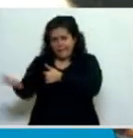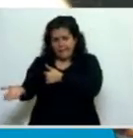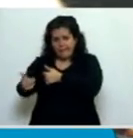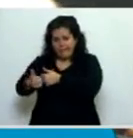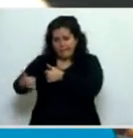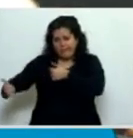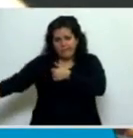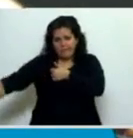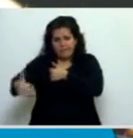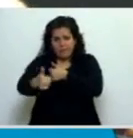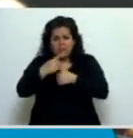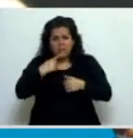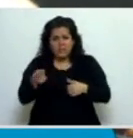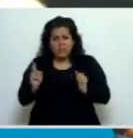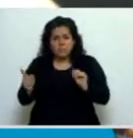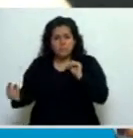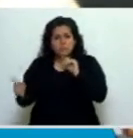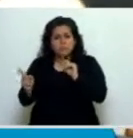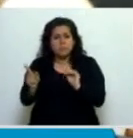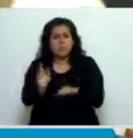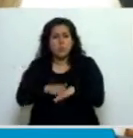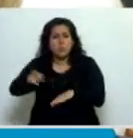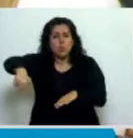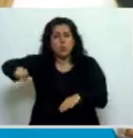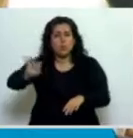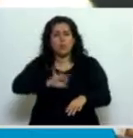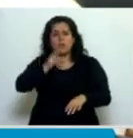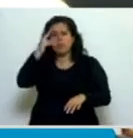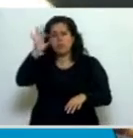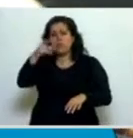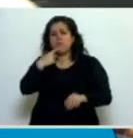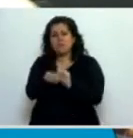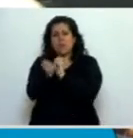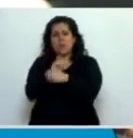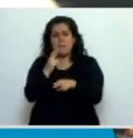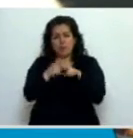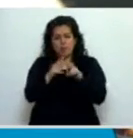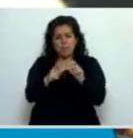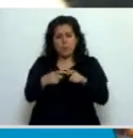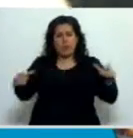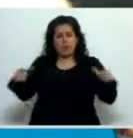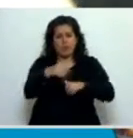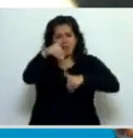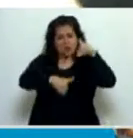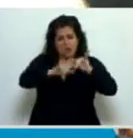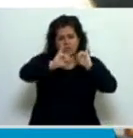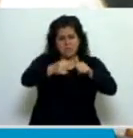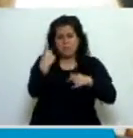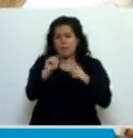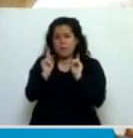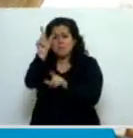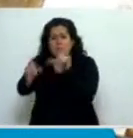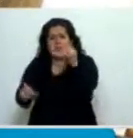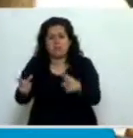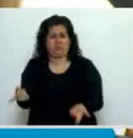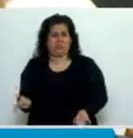Por favor, alguna vez háganse cargo. Se podrán cambiar el nombre en las boletas electorales, pero siguen siendo exactamente lo mismo.